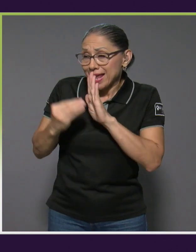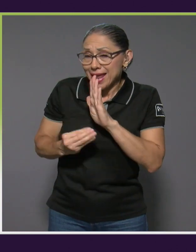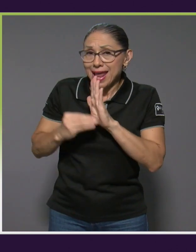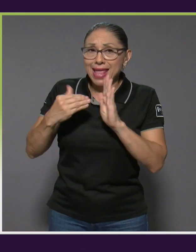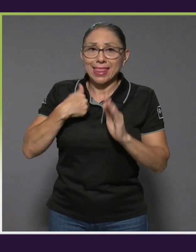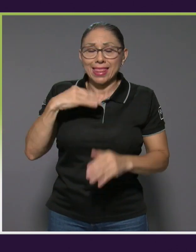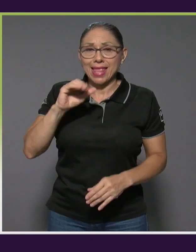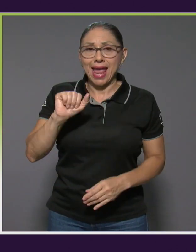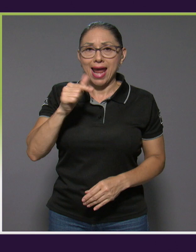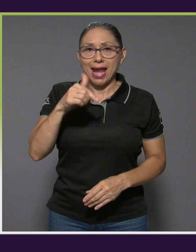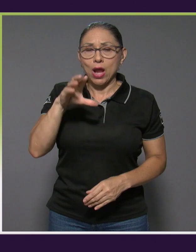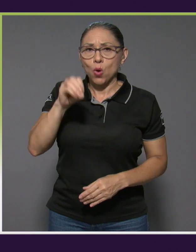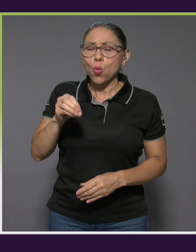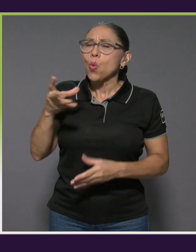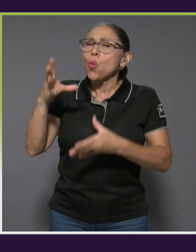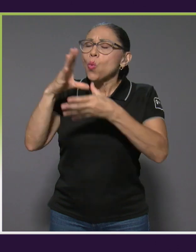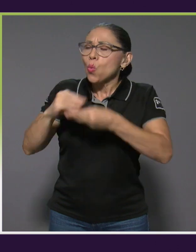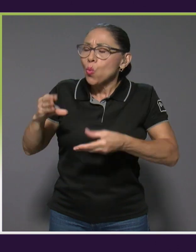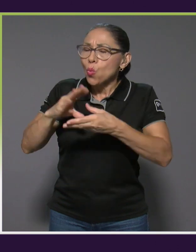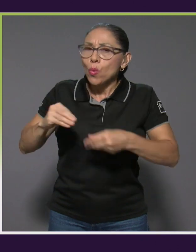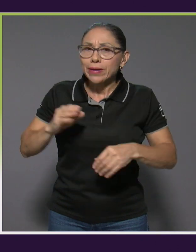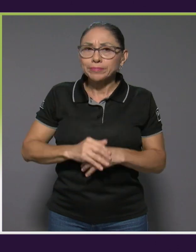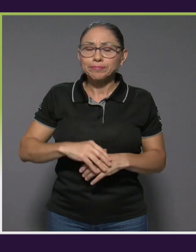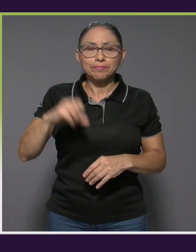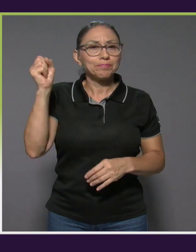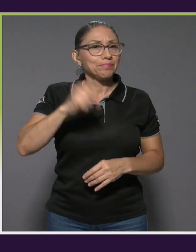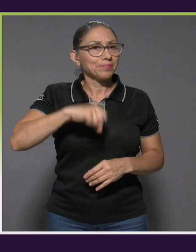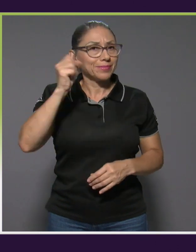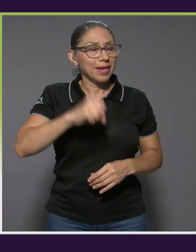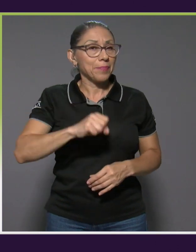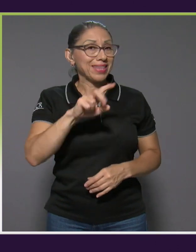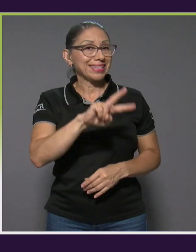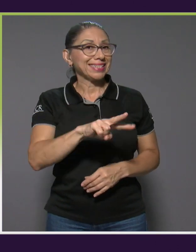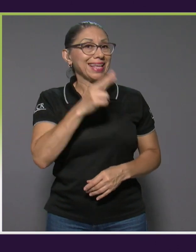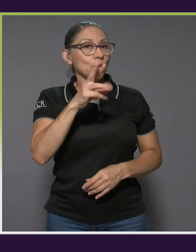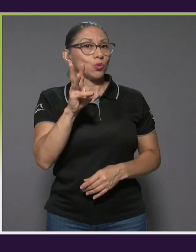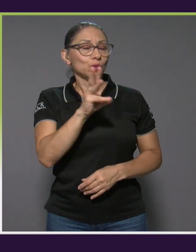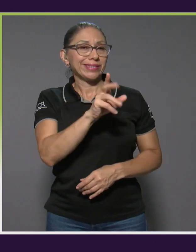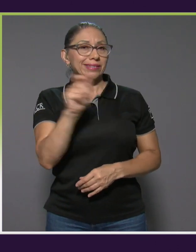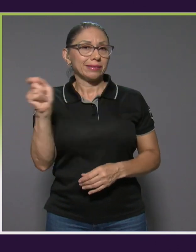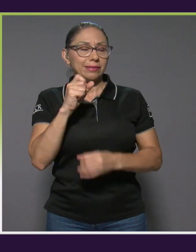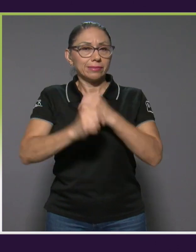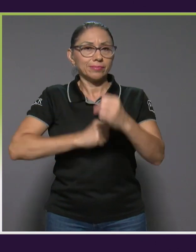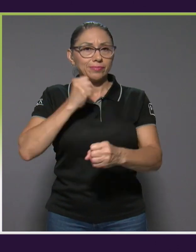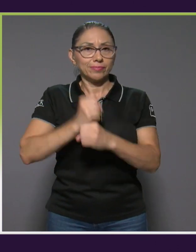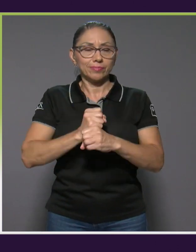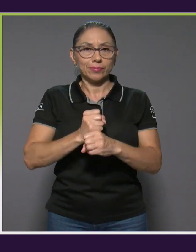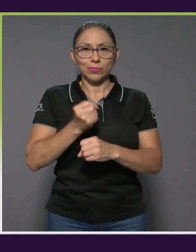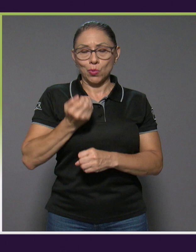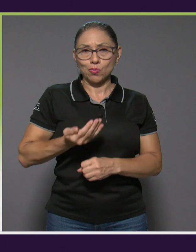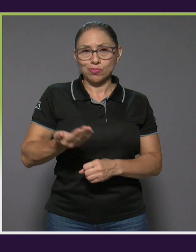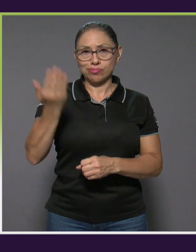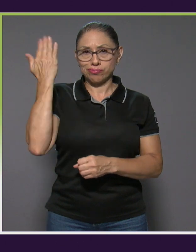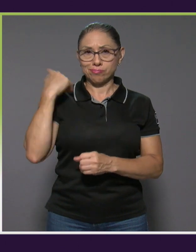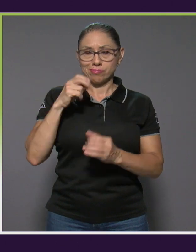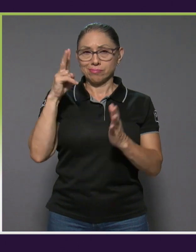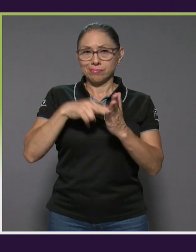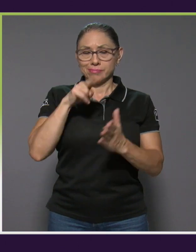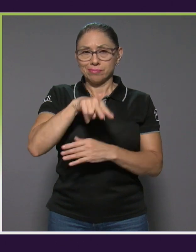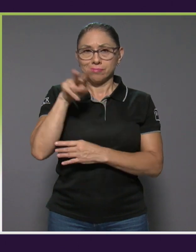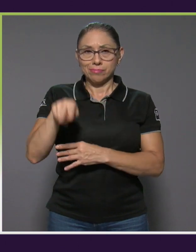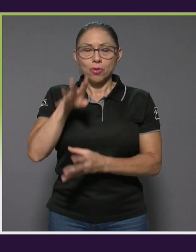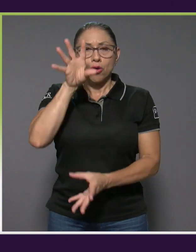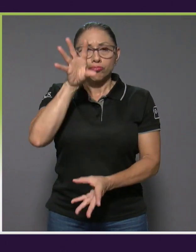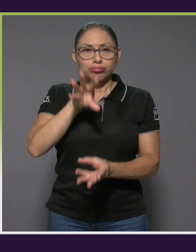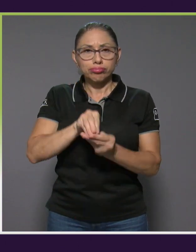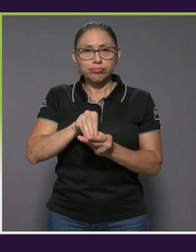estos números. Sí, durante el segundo semestre del 2022 se recibieron